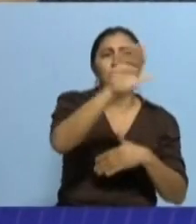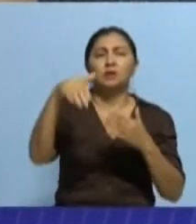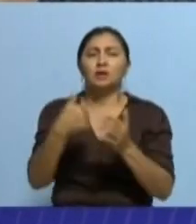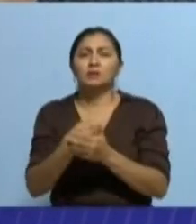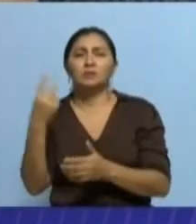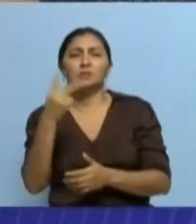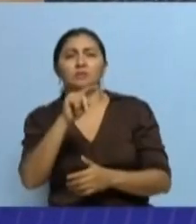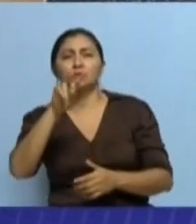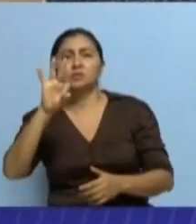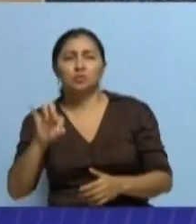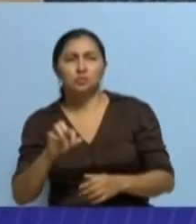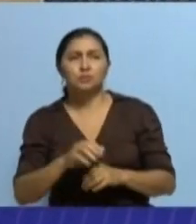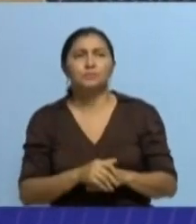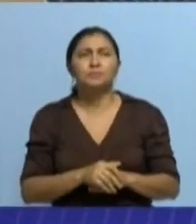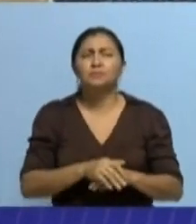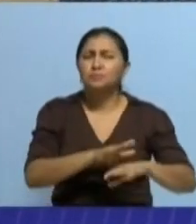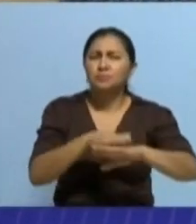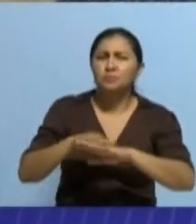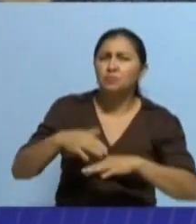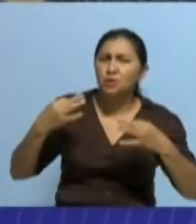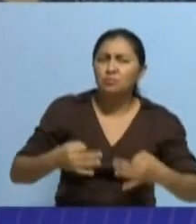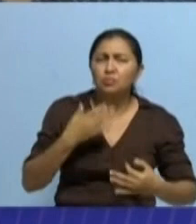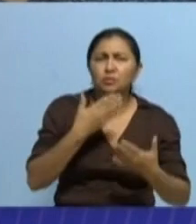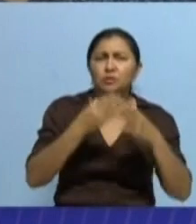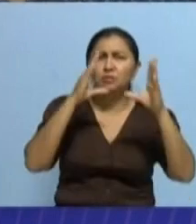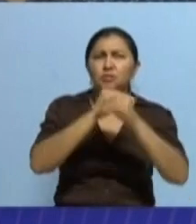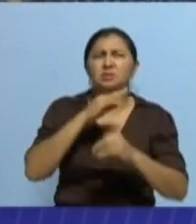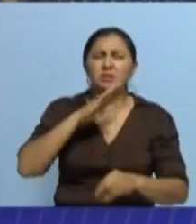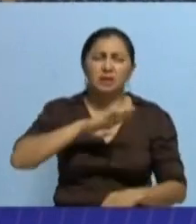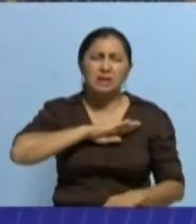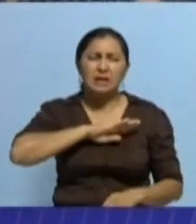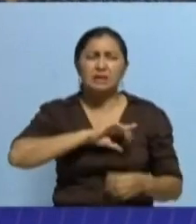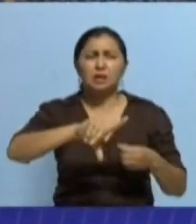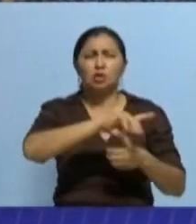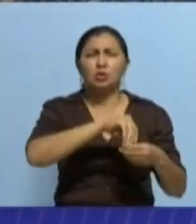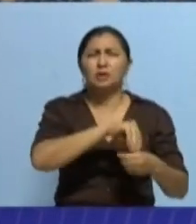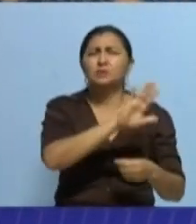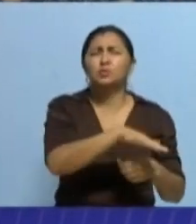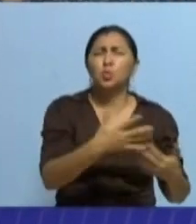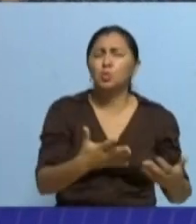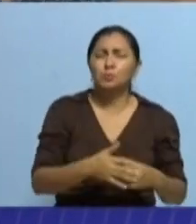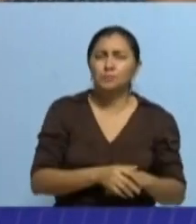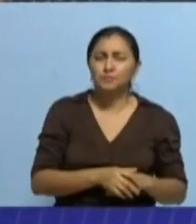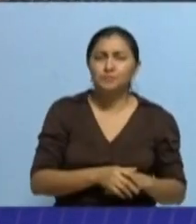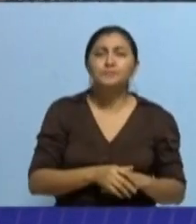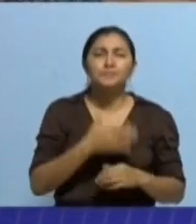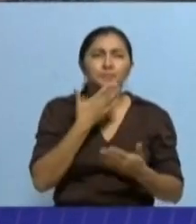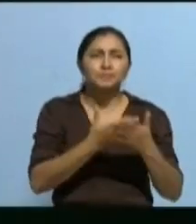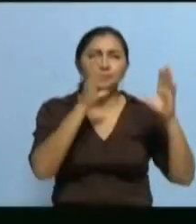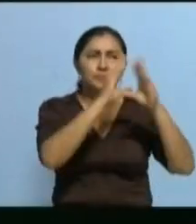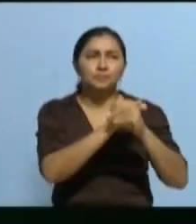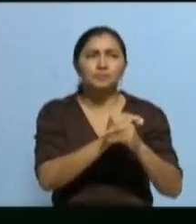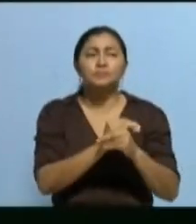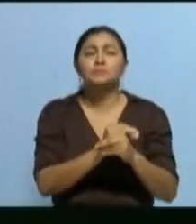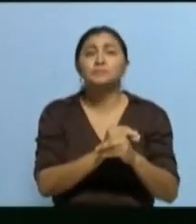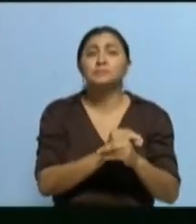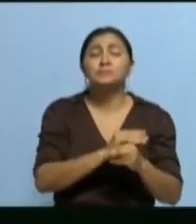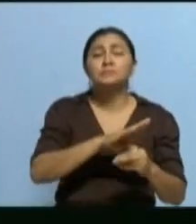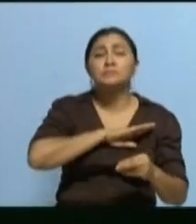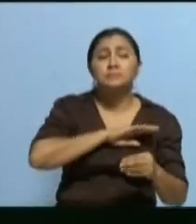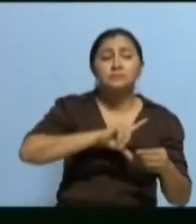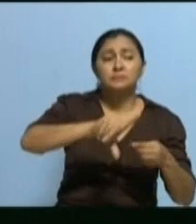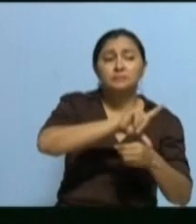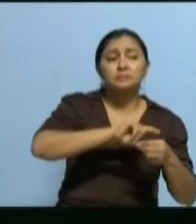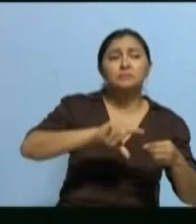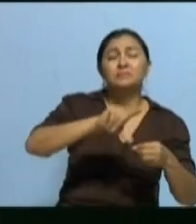Angie Cueto, buenas noches. ¿Qué papel juega un alcalde local en la ciudad? Muy buenas noches, compañeras. Es importante un alcalde local en la ciudad de